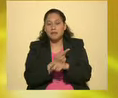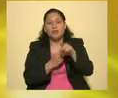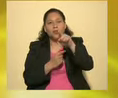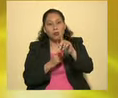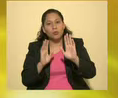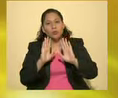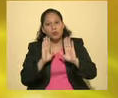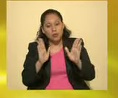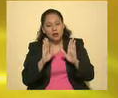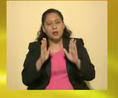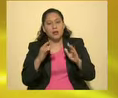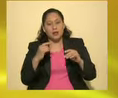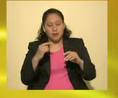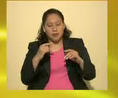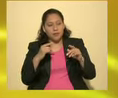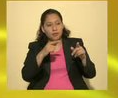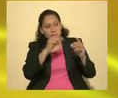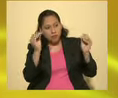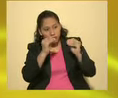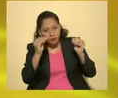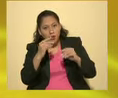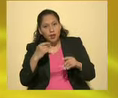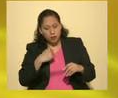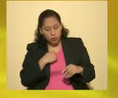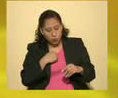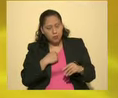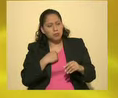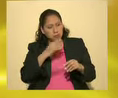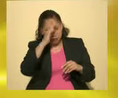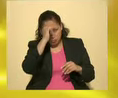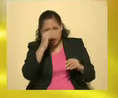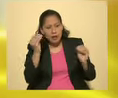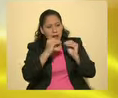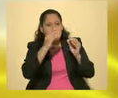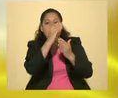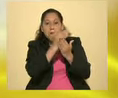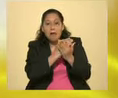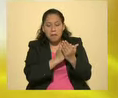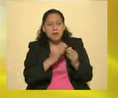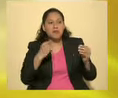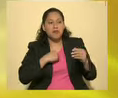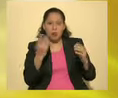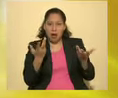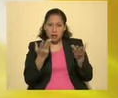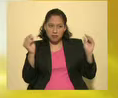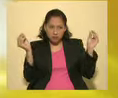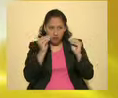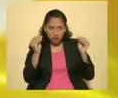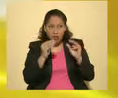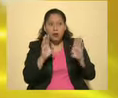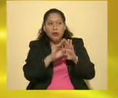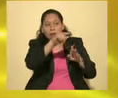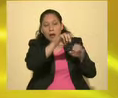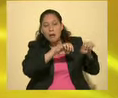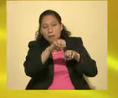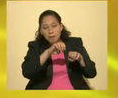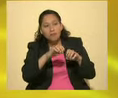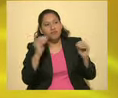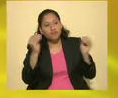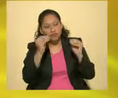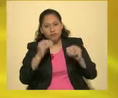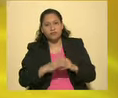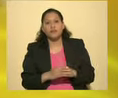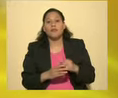el intermediario y tú vas a negociar la deuda del deudor con la institución bancaria. O